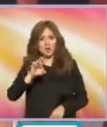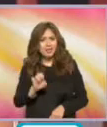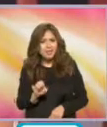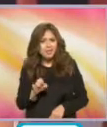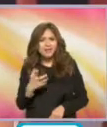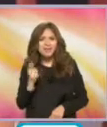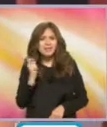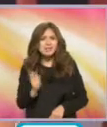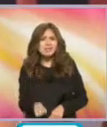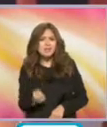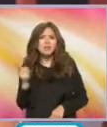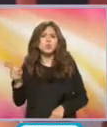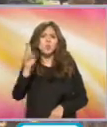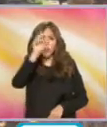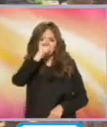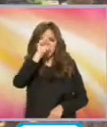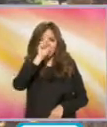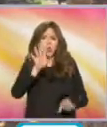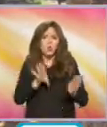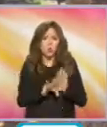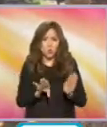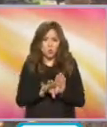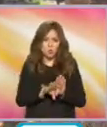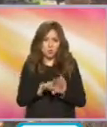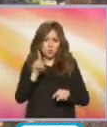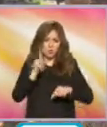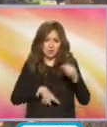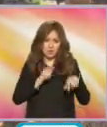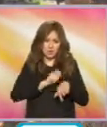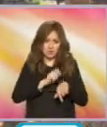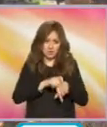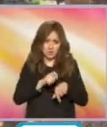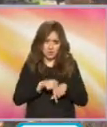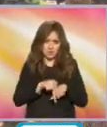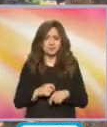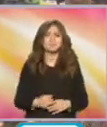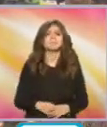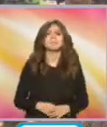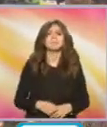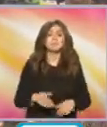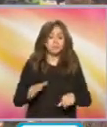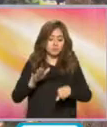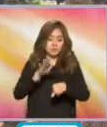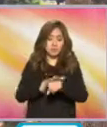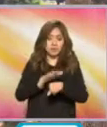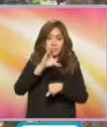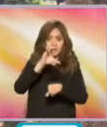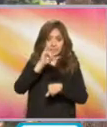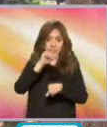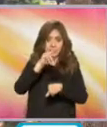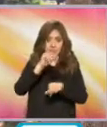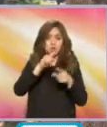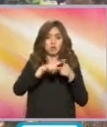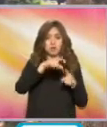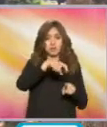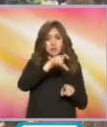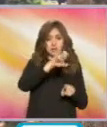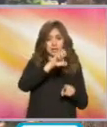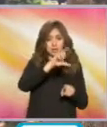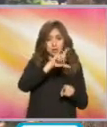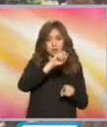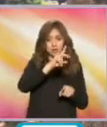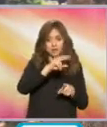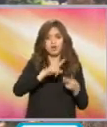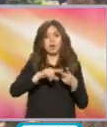les más- recomiendas más. Claro, hay dos tipos de cicatrización anómala que cualquier persona puede presentar, que es la queloide y la